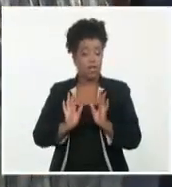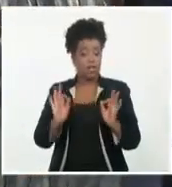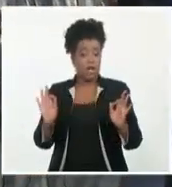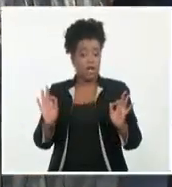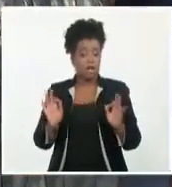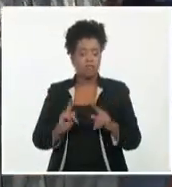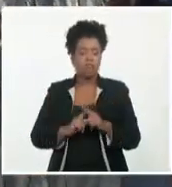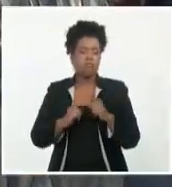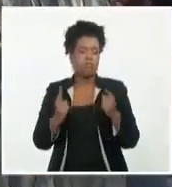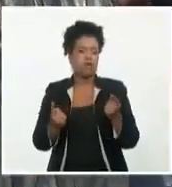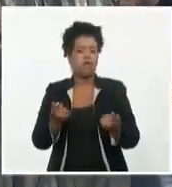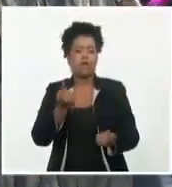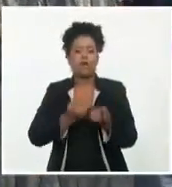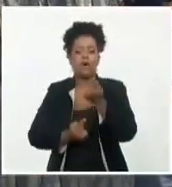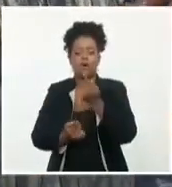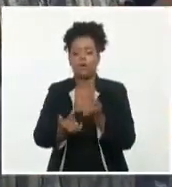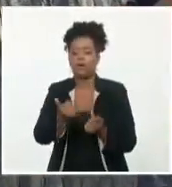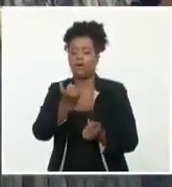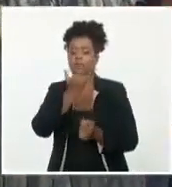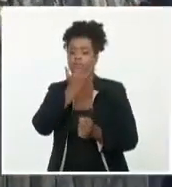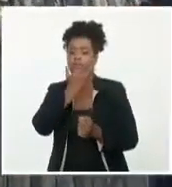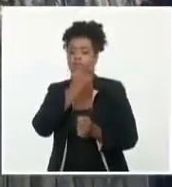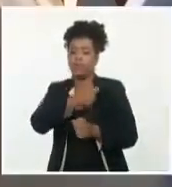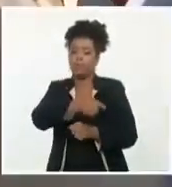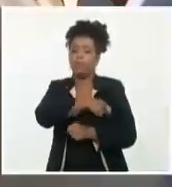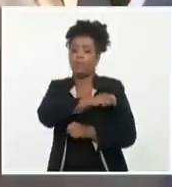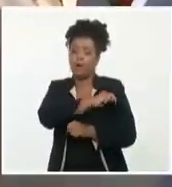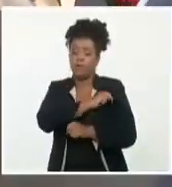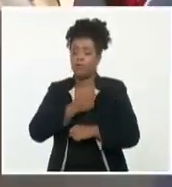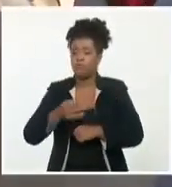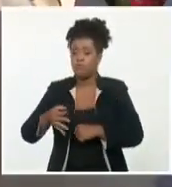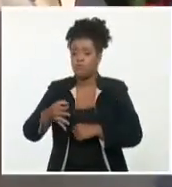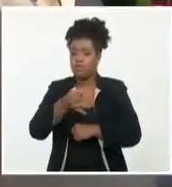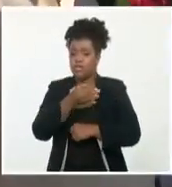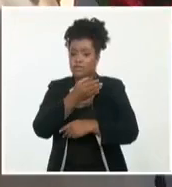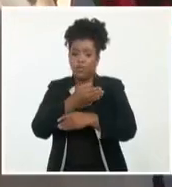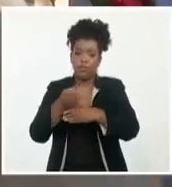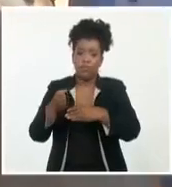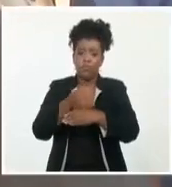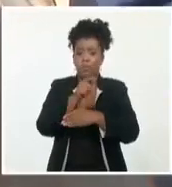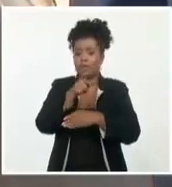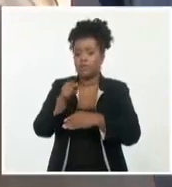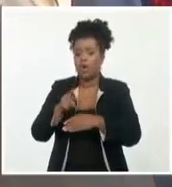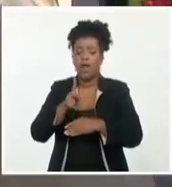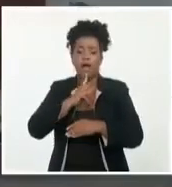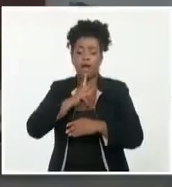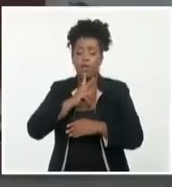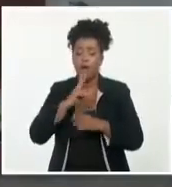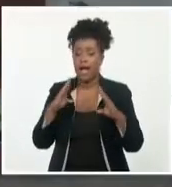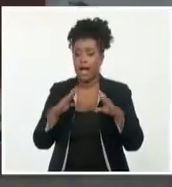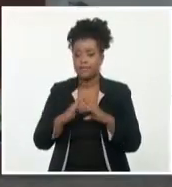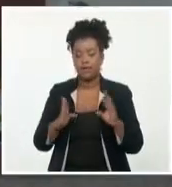de esas afectaciones había más de 300.000 habaneros que no tenían agua.